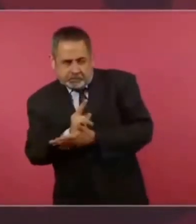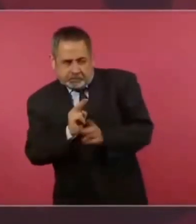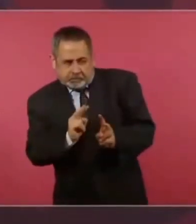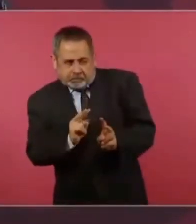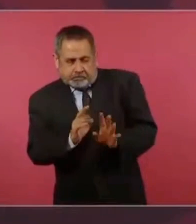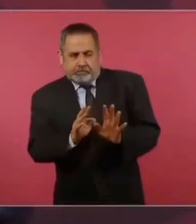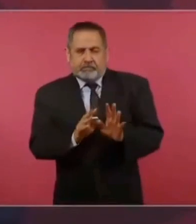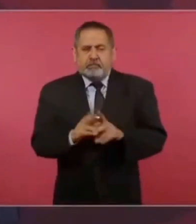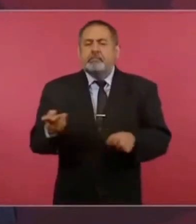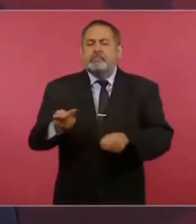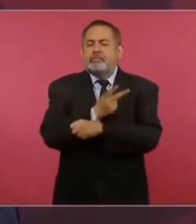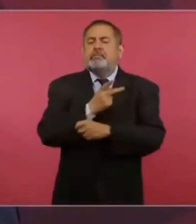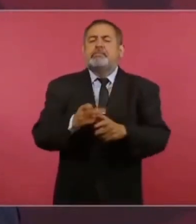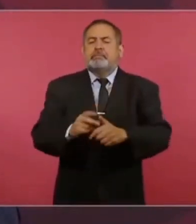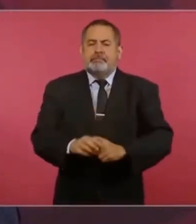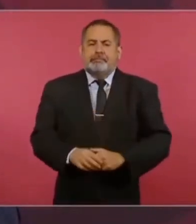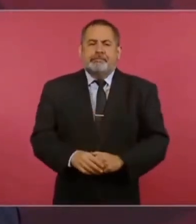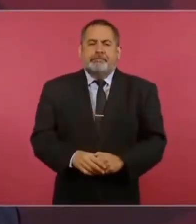¿Qué sucedió?